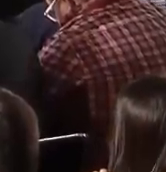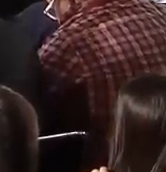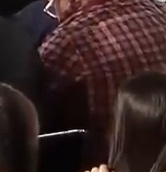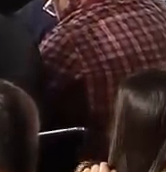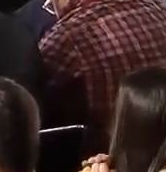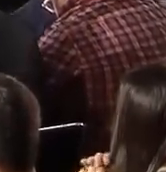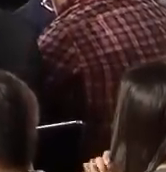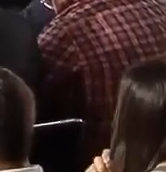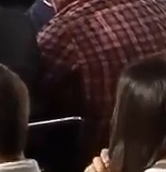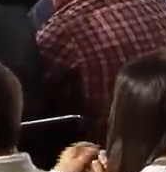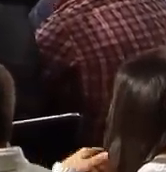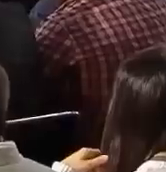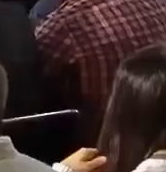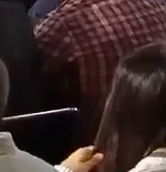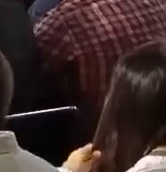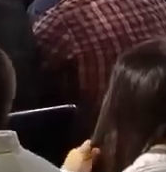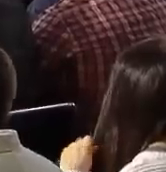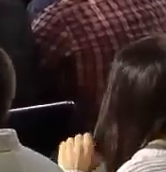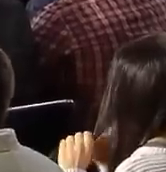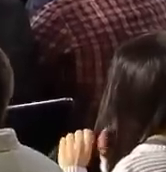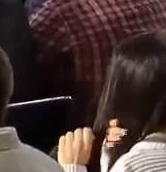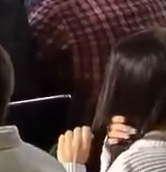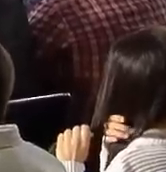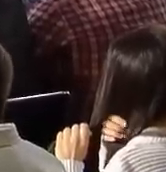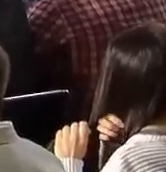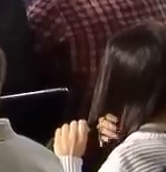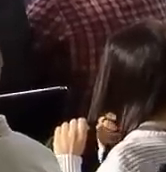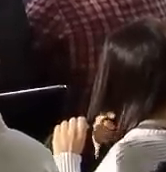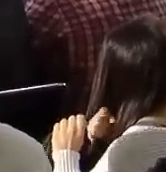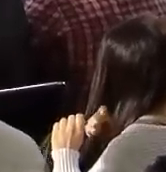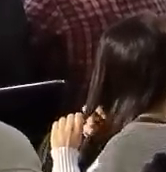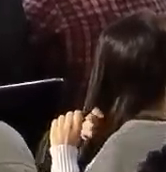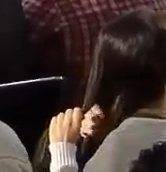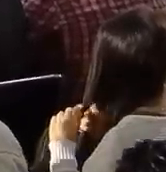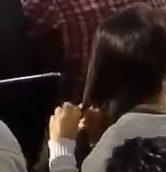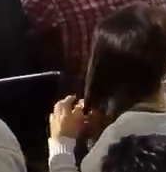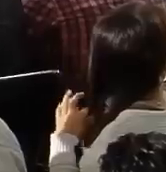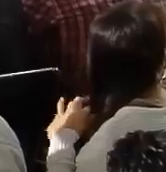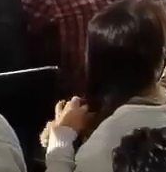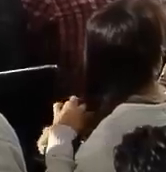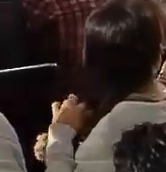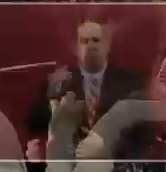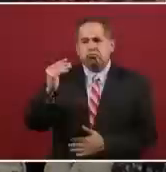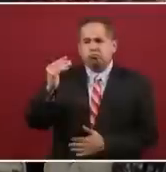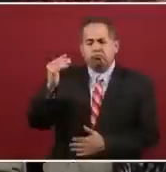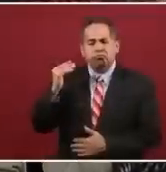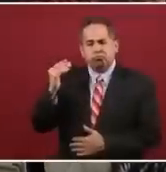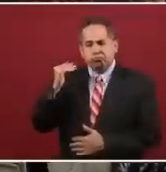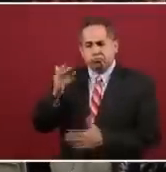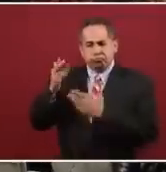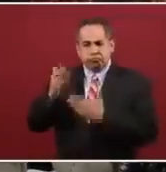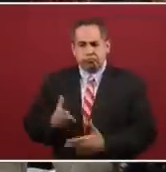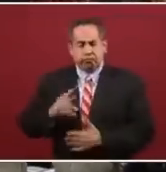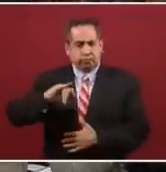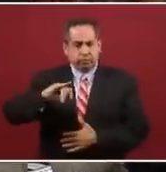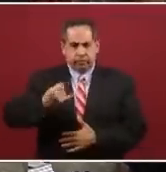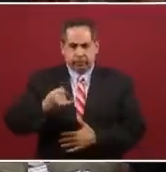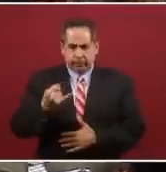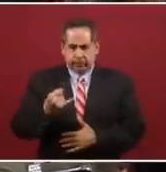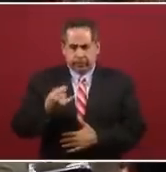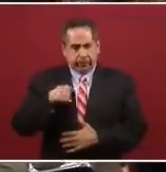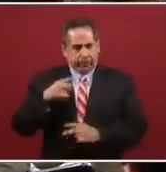Gracias. Señor presidente, acabo de regresar de Tijuana. Esta pregunta es sobre los retornados en el llamado